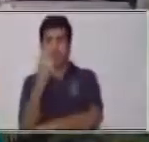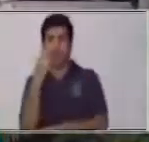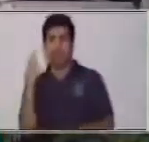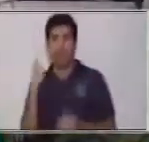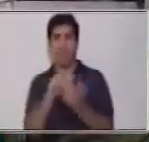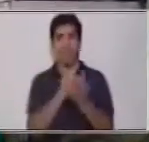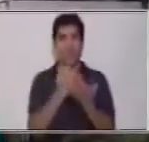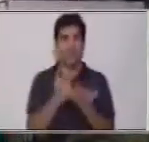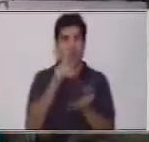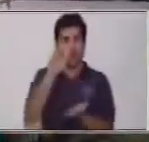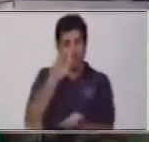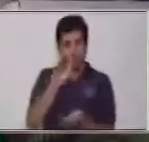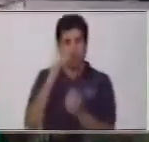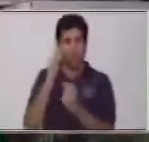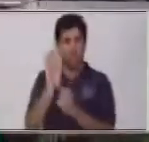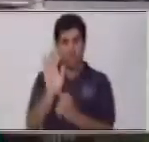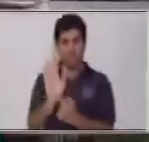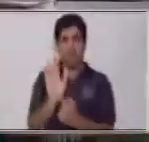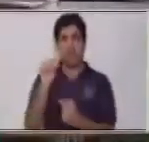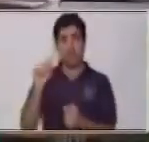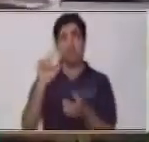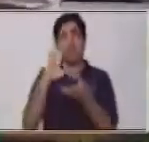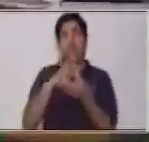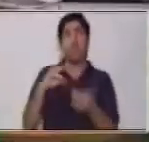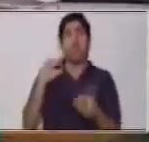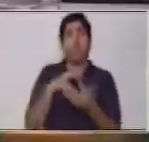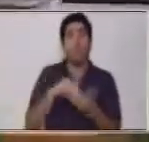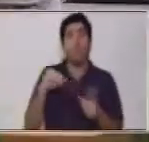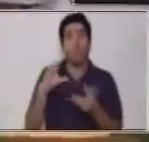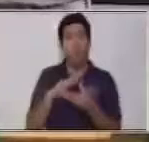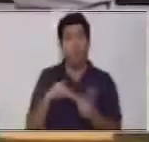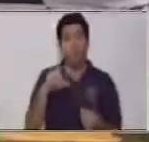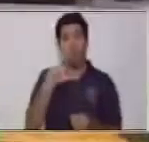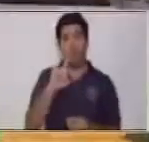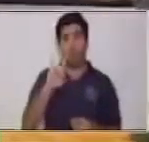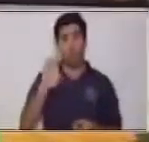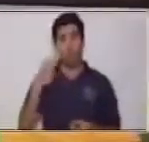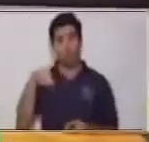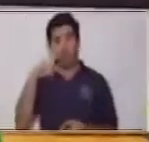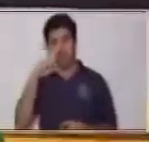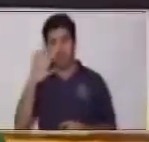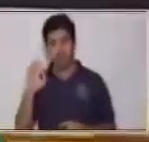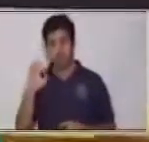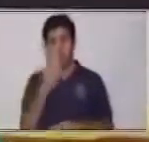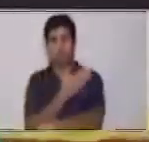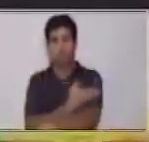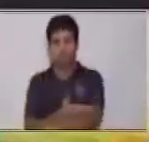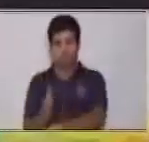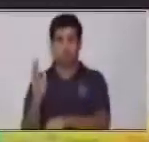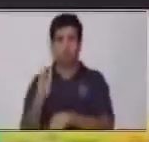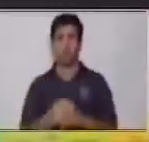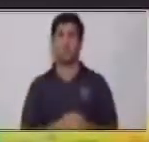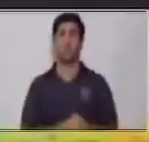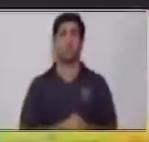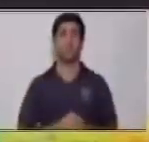libro acerca de un cuento. Esto es un texto narrativo.